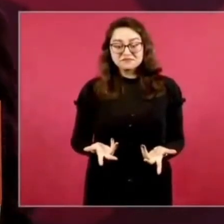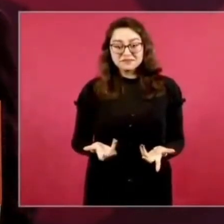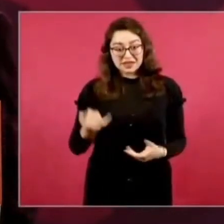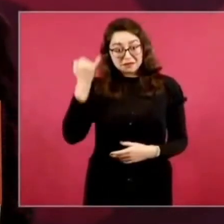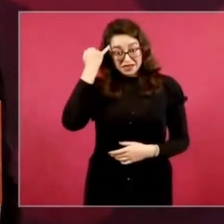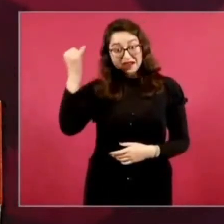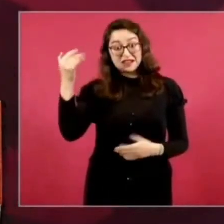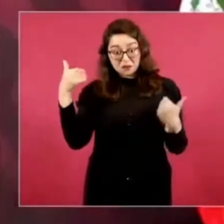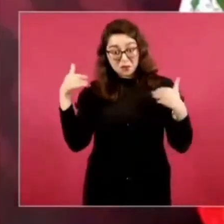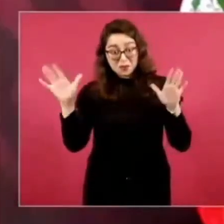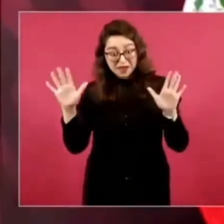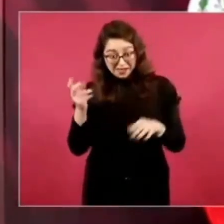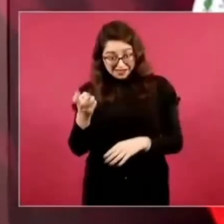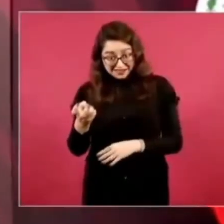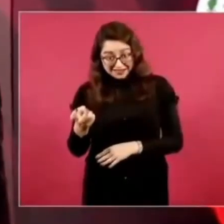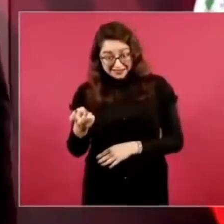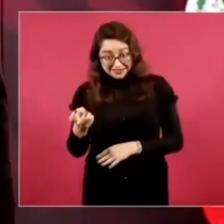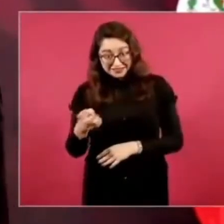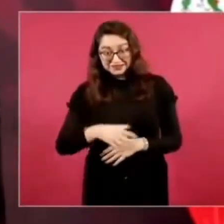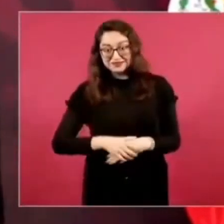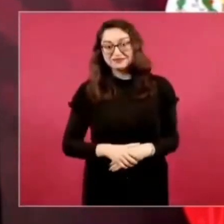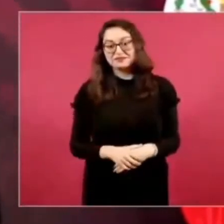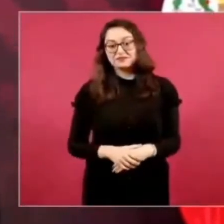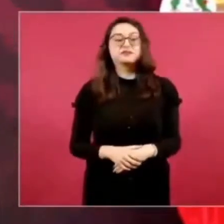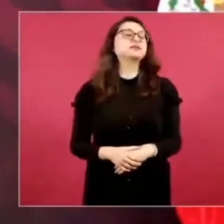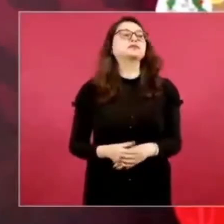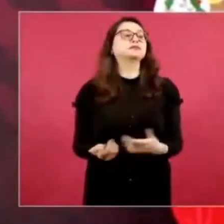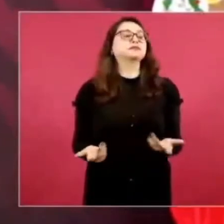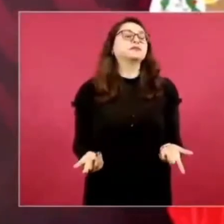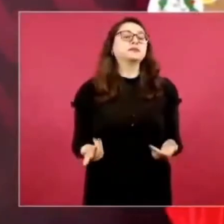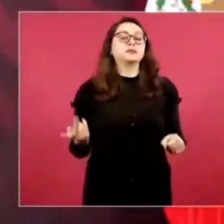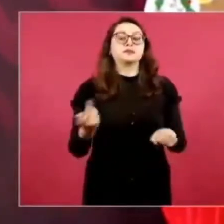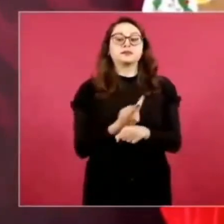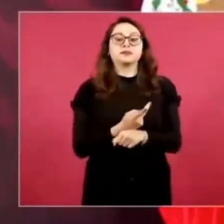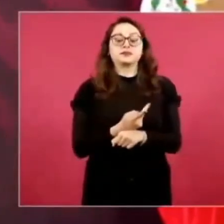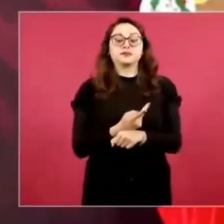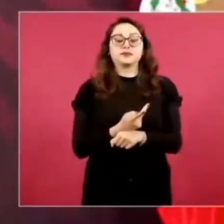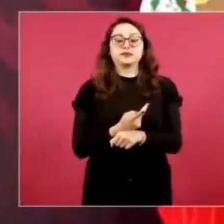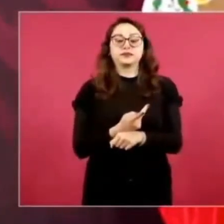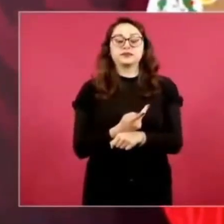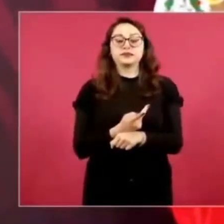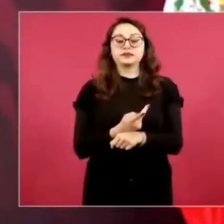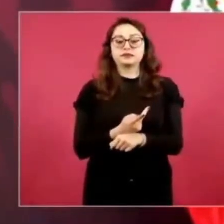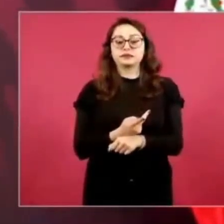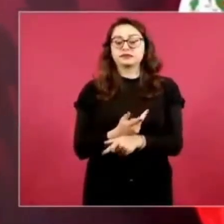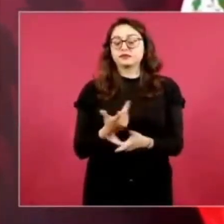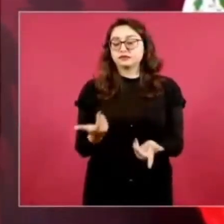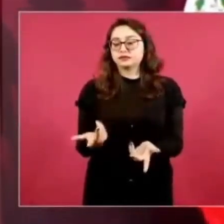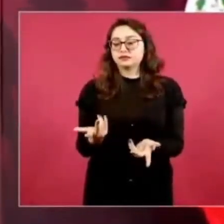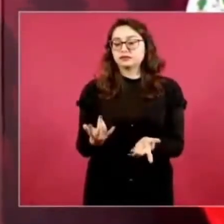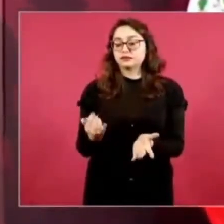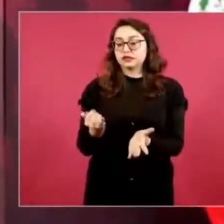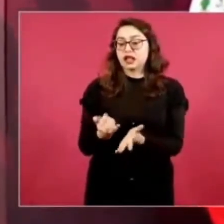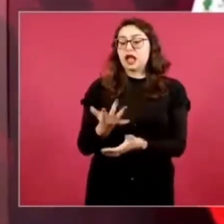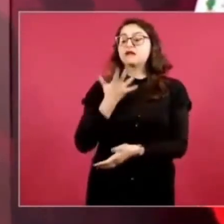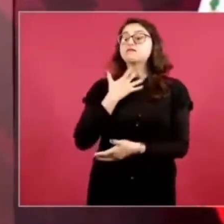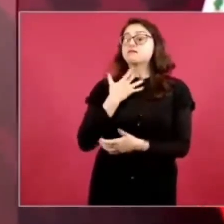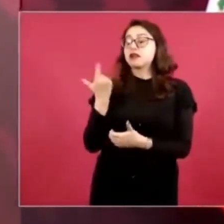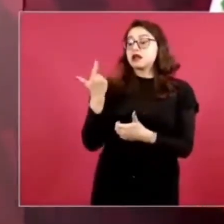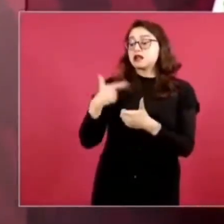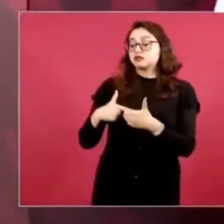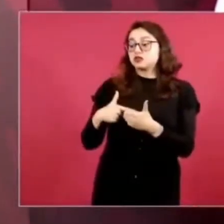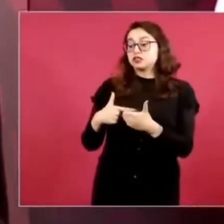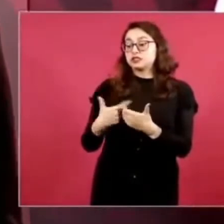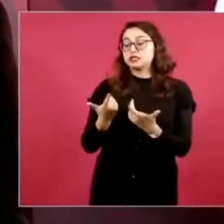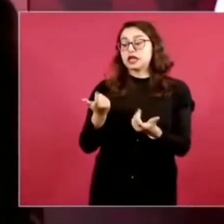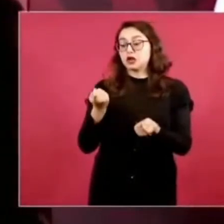gasolinas, no vamos a tener control de precios. No me refiero a imponer cuánto tienen que costar los